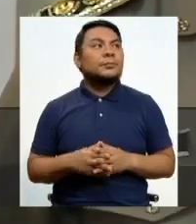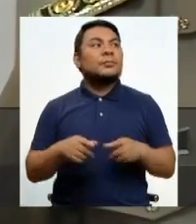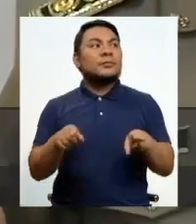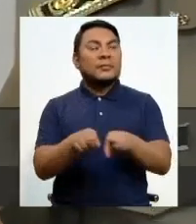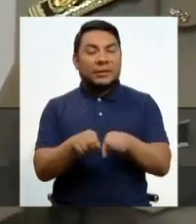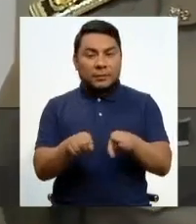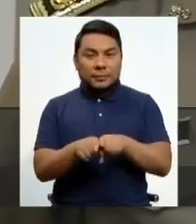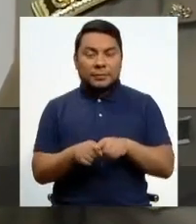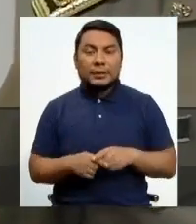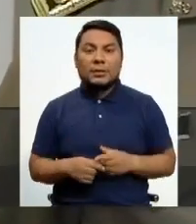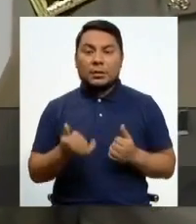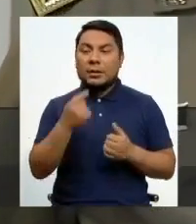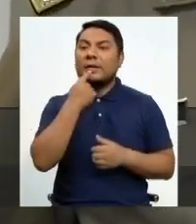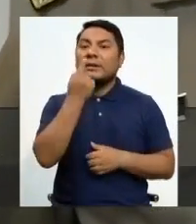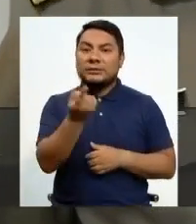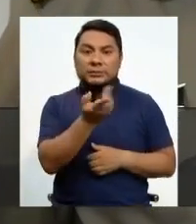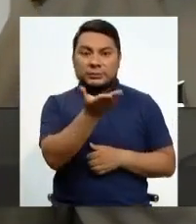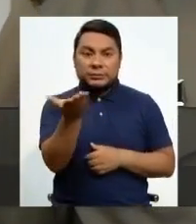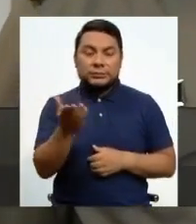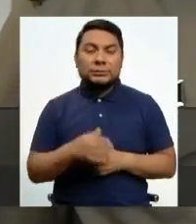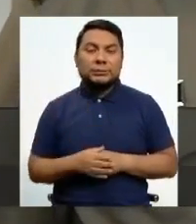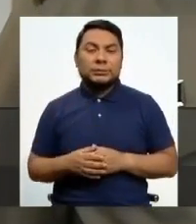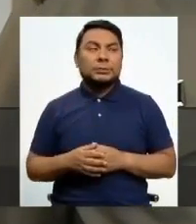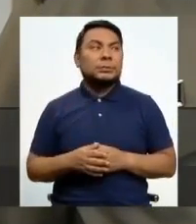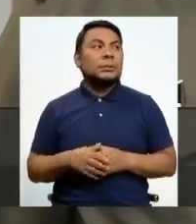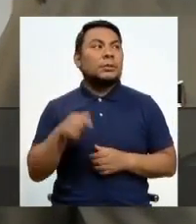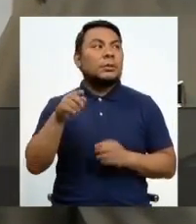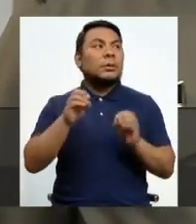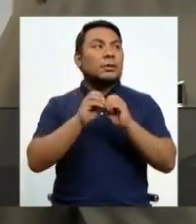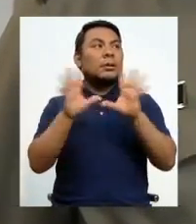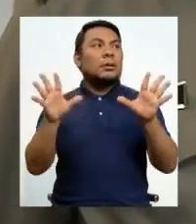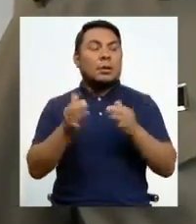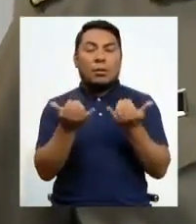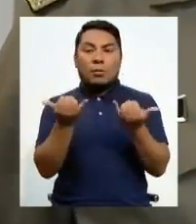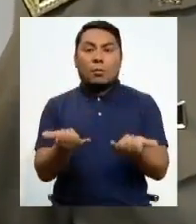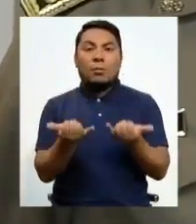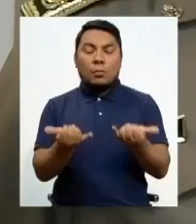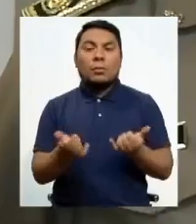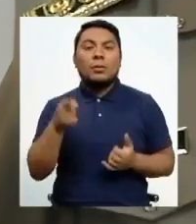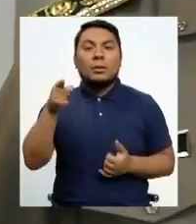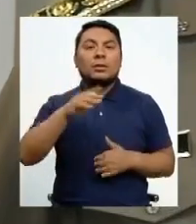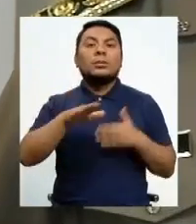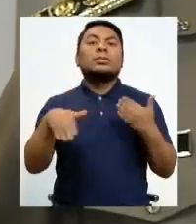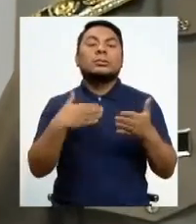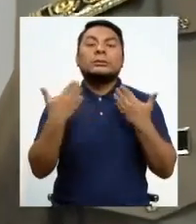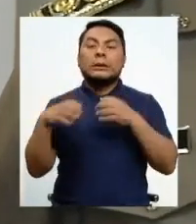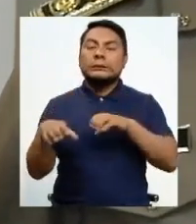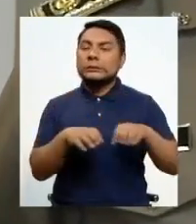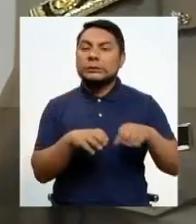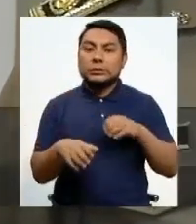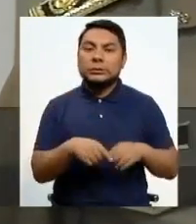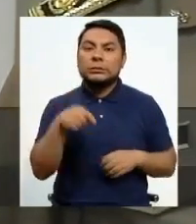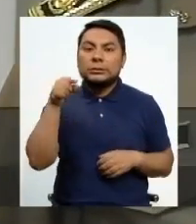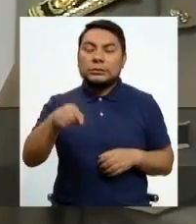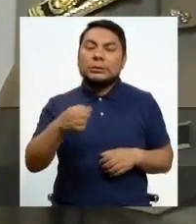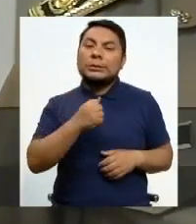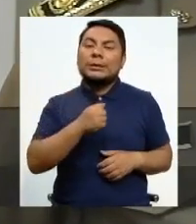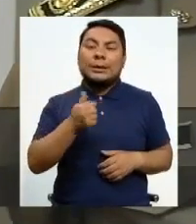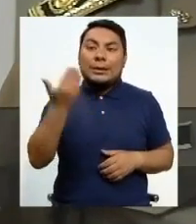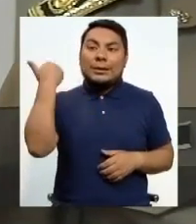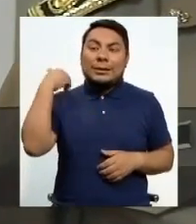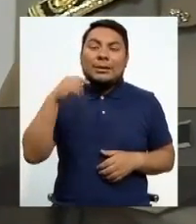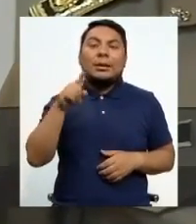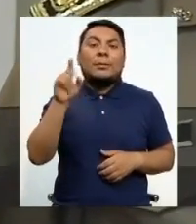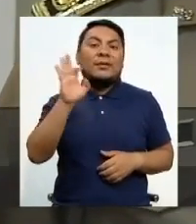Paralelamente quiero señalar que el día 1 de febrero que se ejecuta este lamentable hecho,